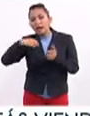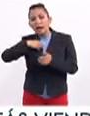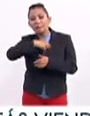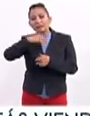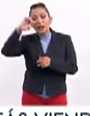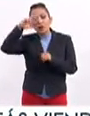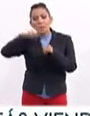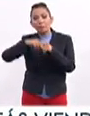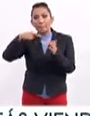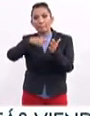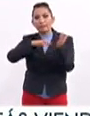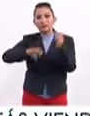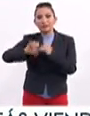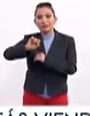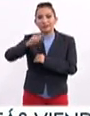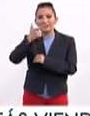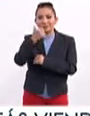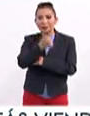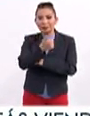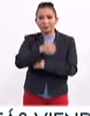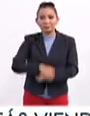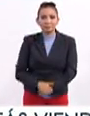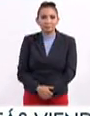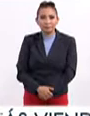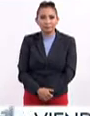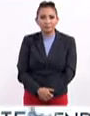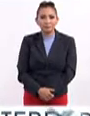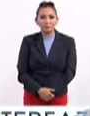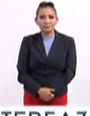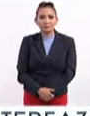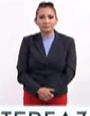capitales de Europa en 1966.